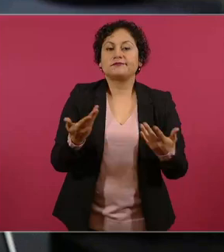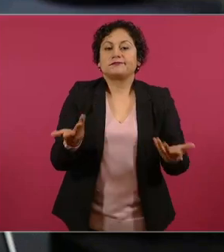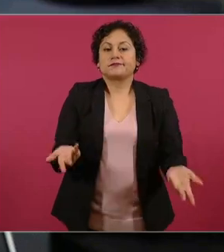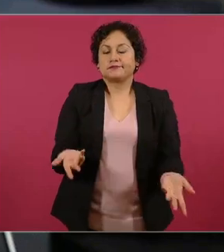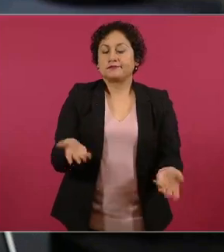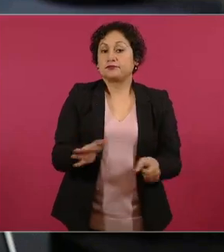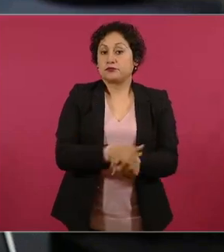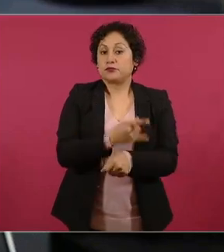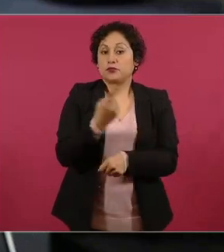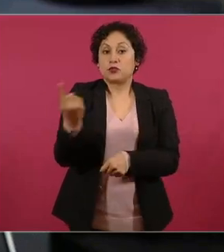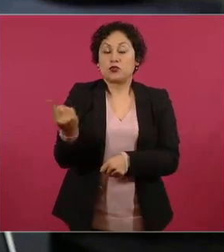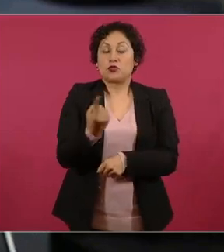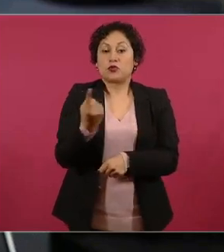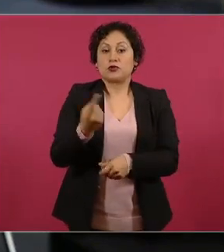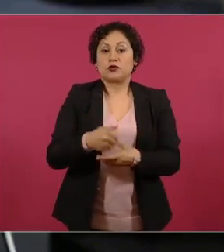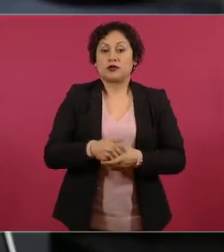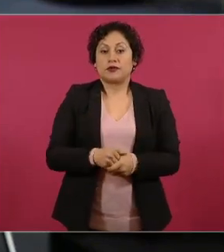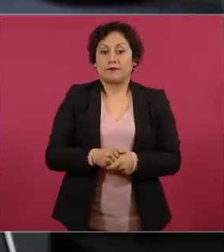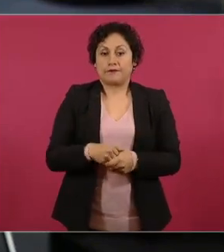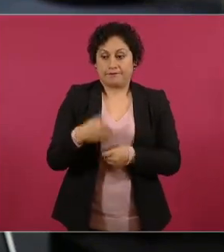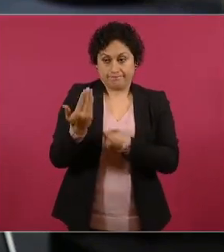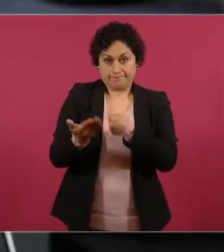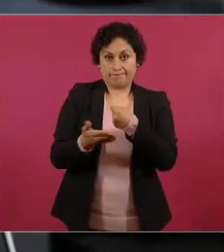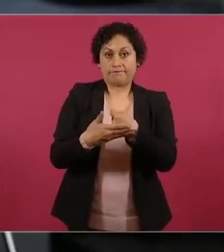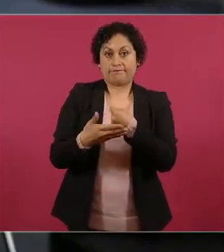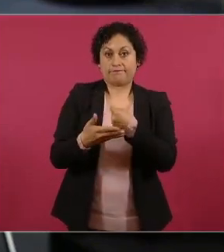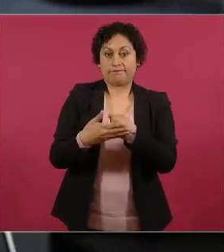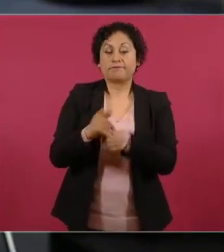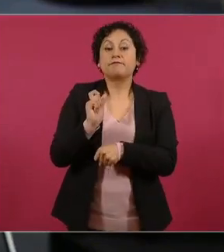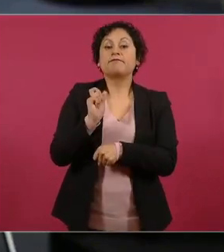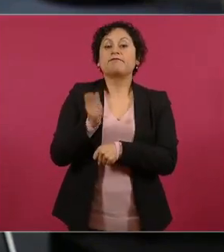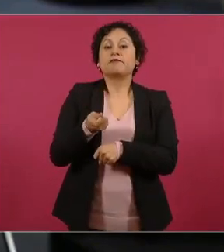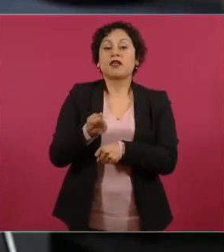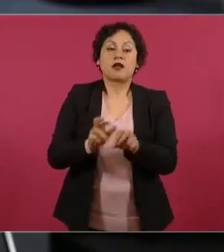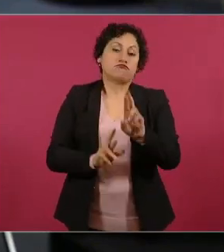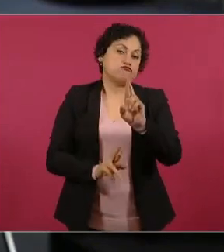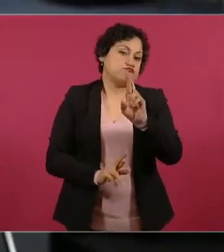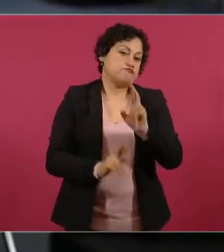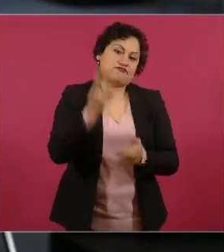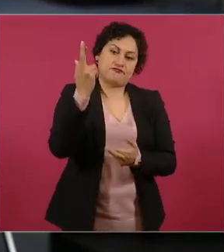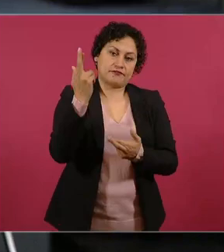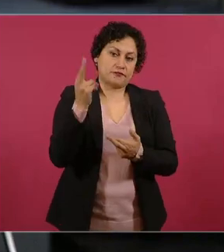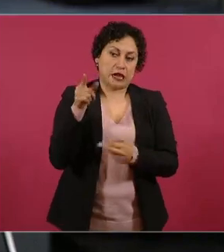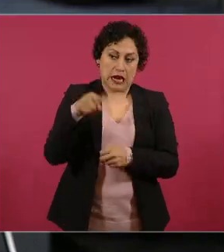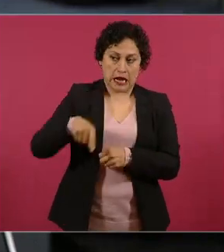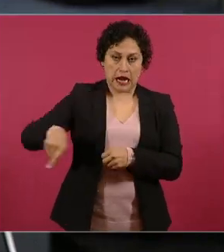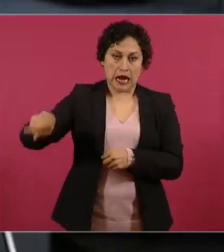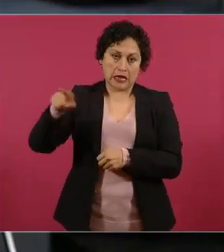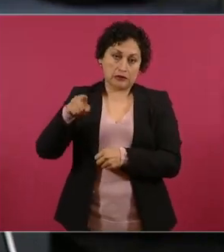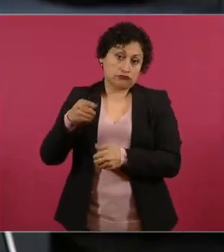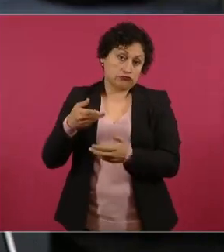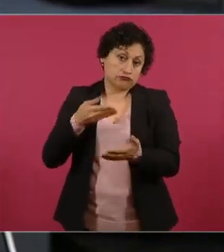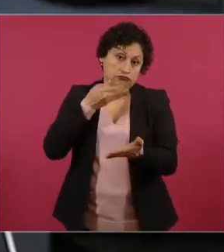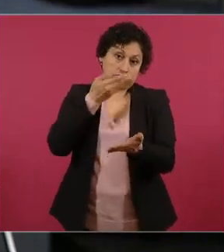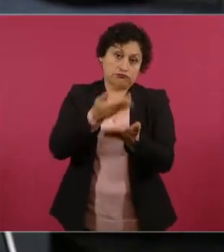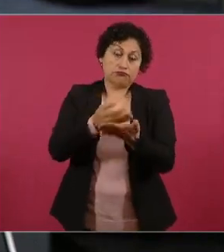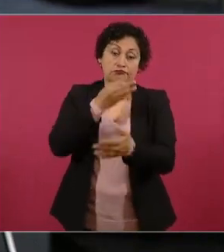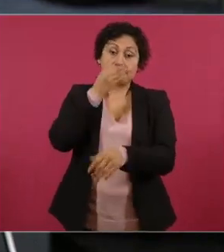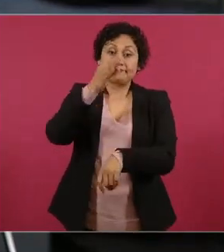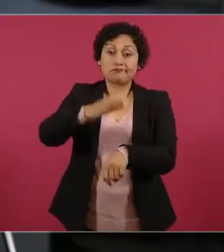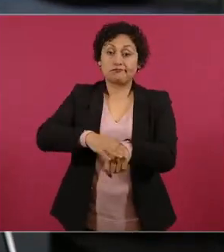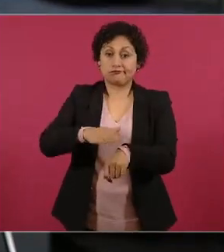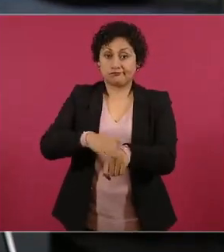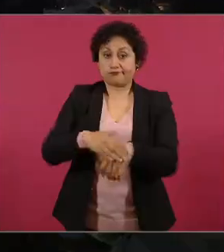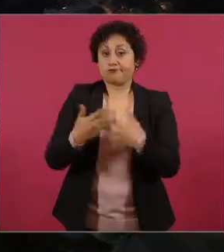viene, lo que está en puerta, pues es una huelga, que es lo que están proponiendo. Entonces, pues le